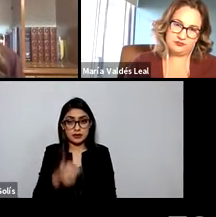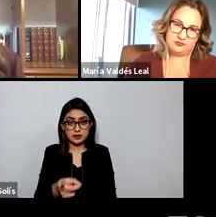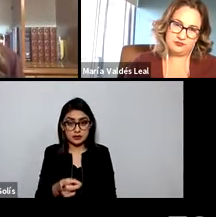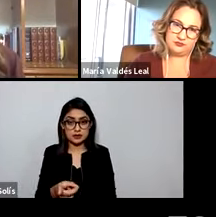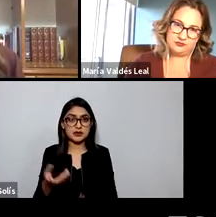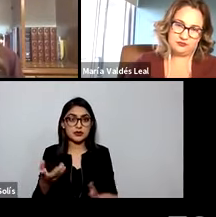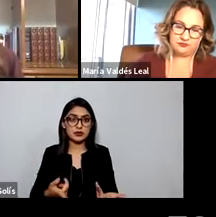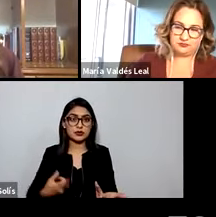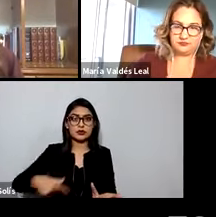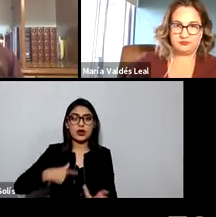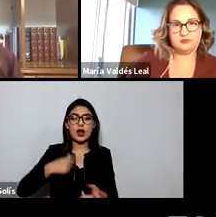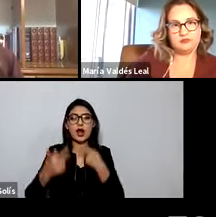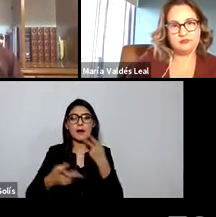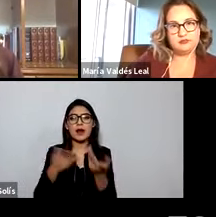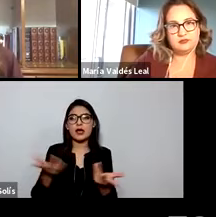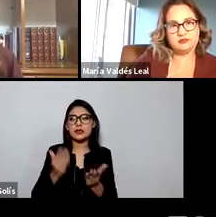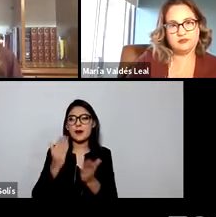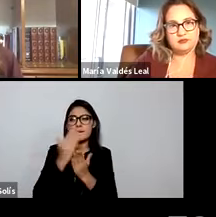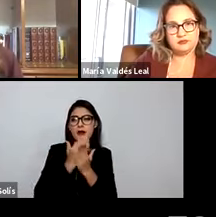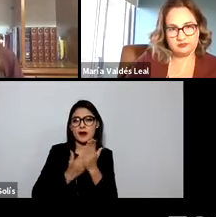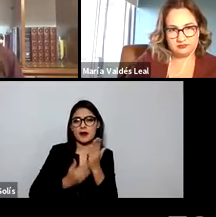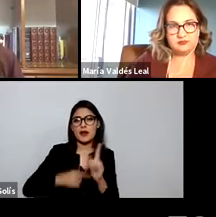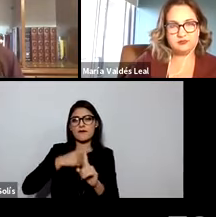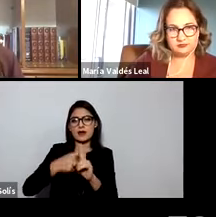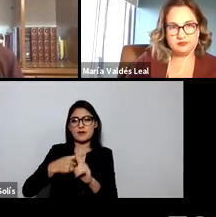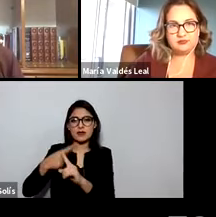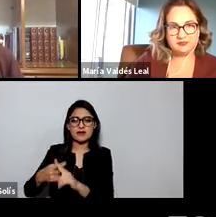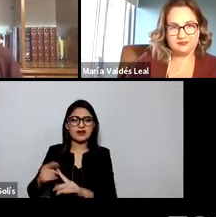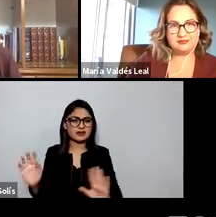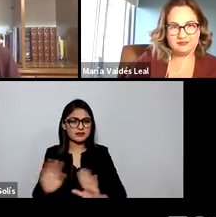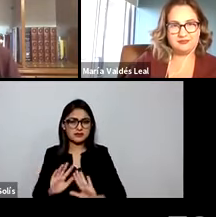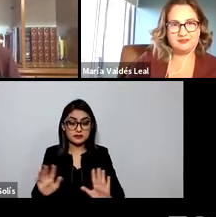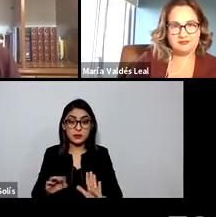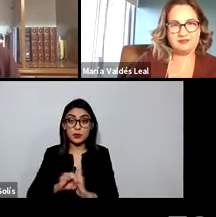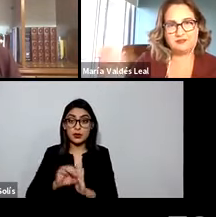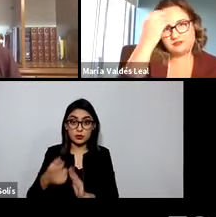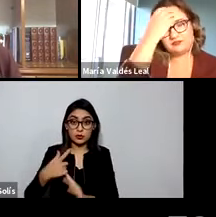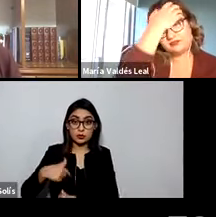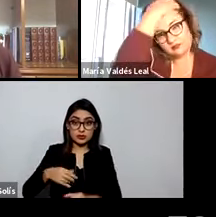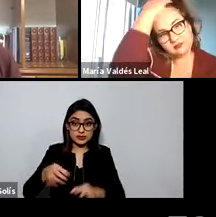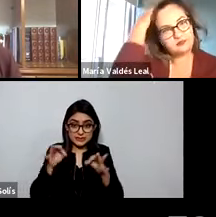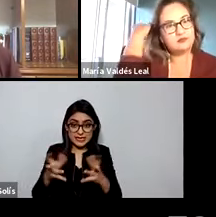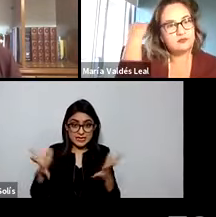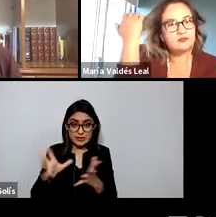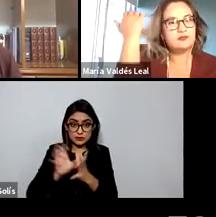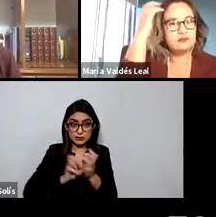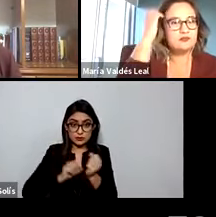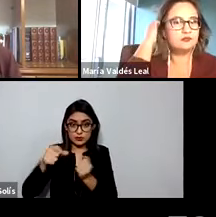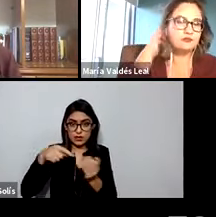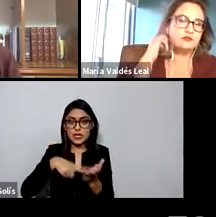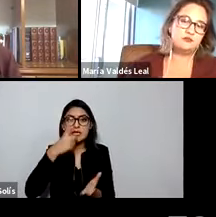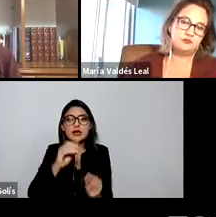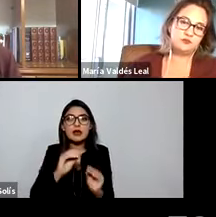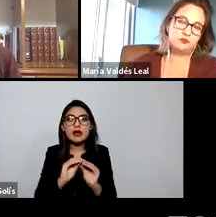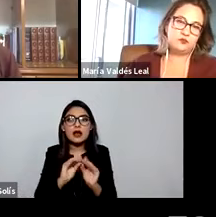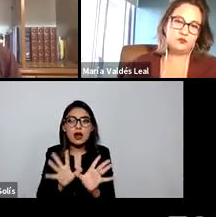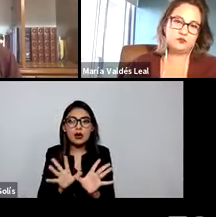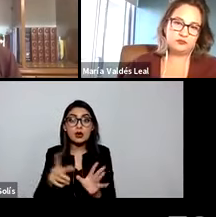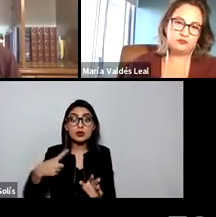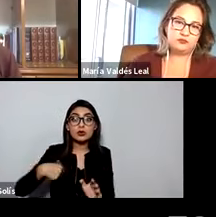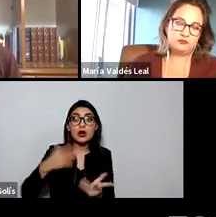de medidas afirmativas si tenemos ya una paridad que deriva de un mandato constitucional clarísimo. Pero bueno,